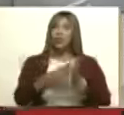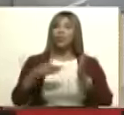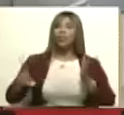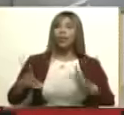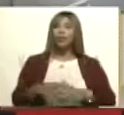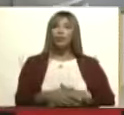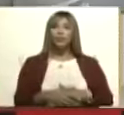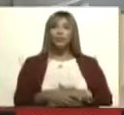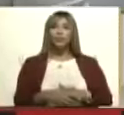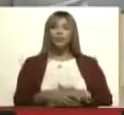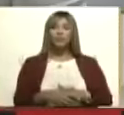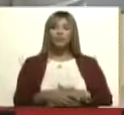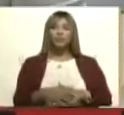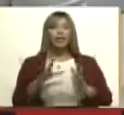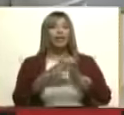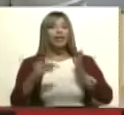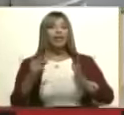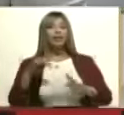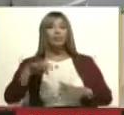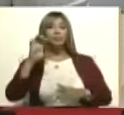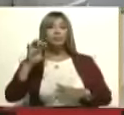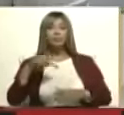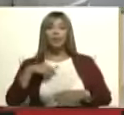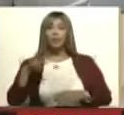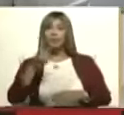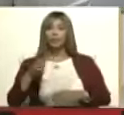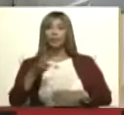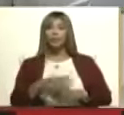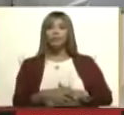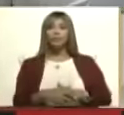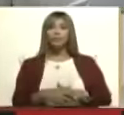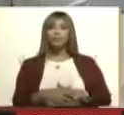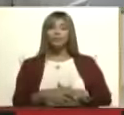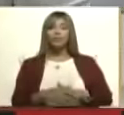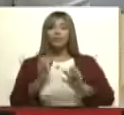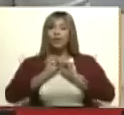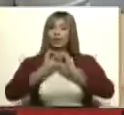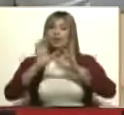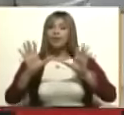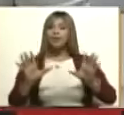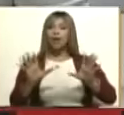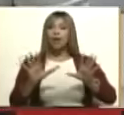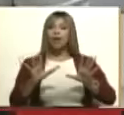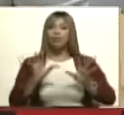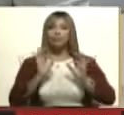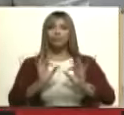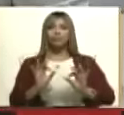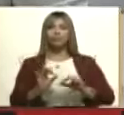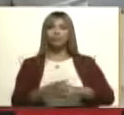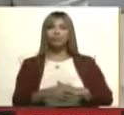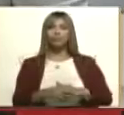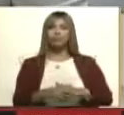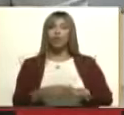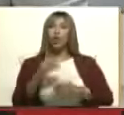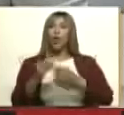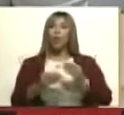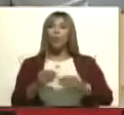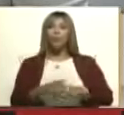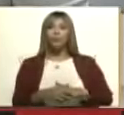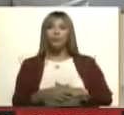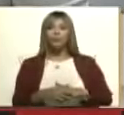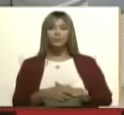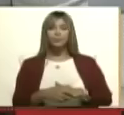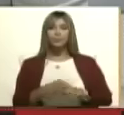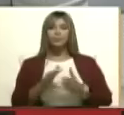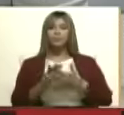derecho, el derecho de la nación venezolana a tener claro y conciso su vocación